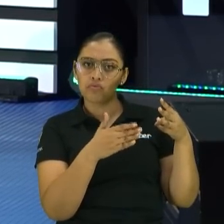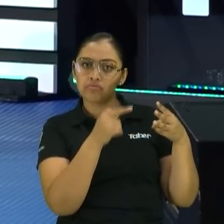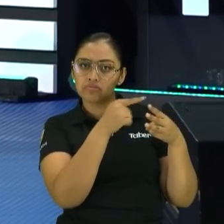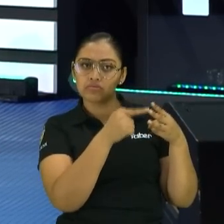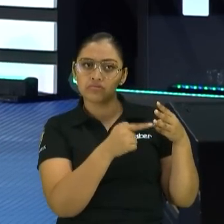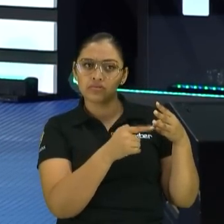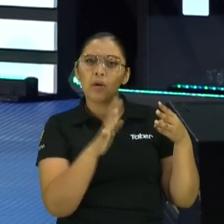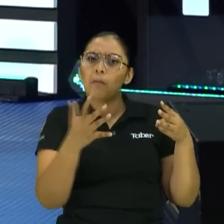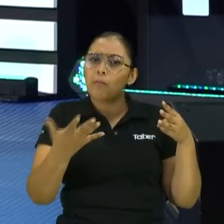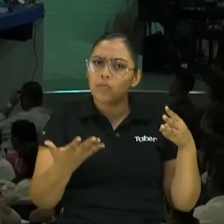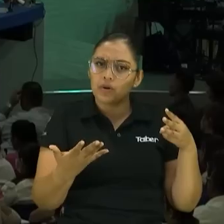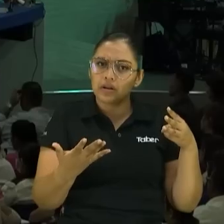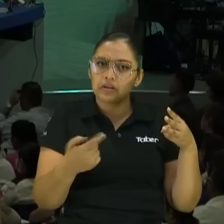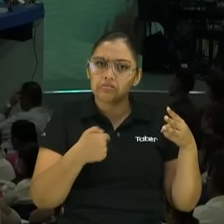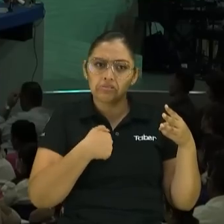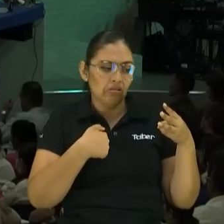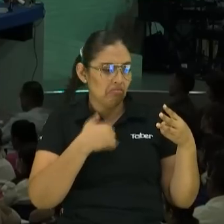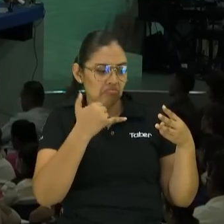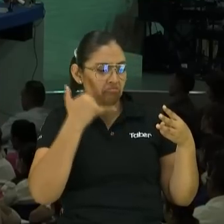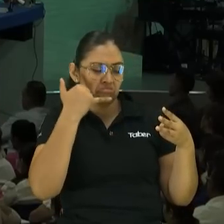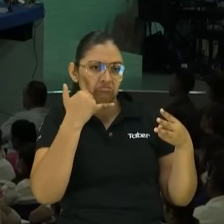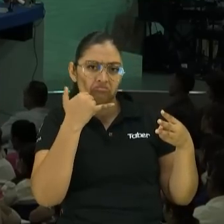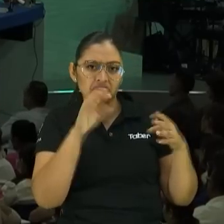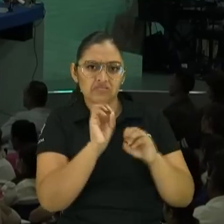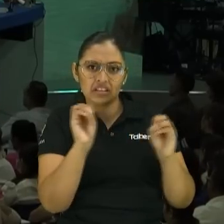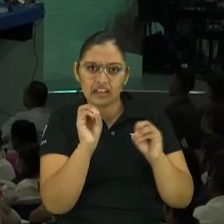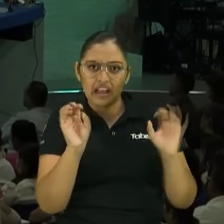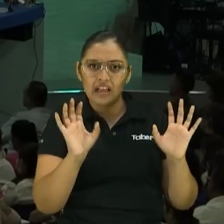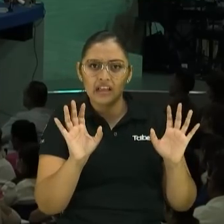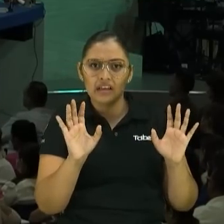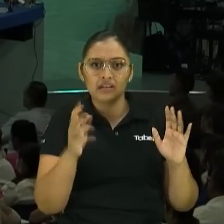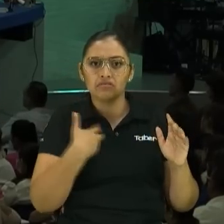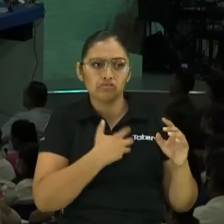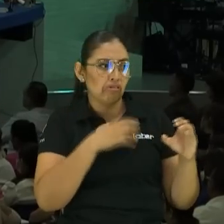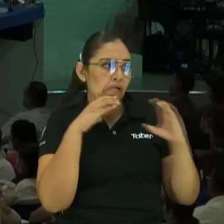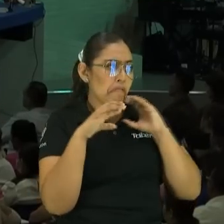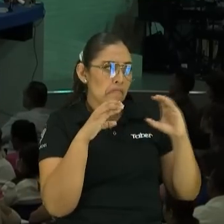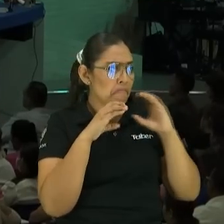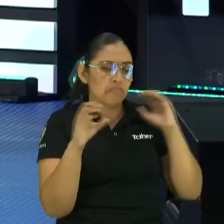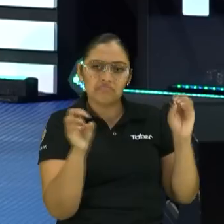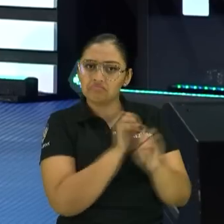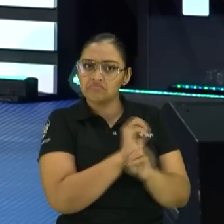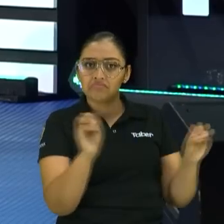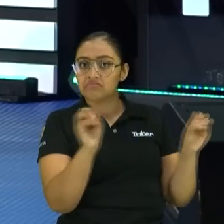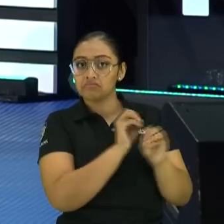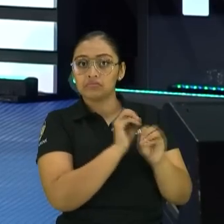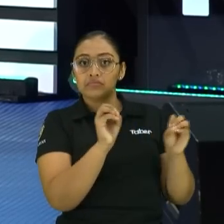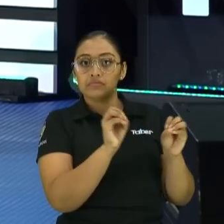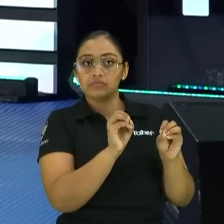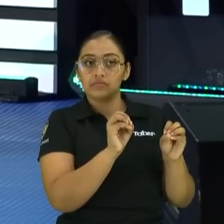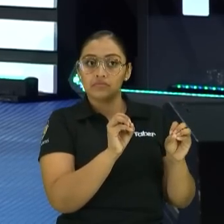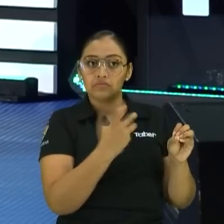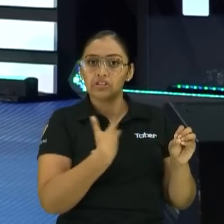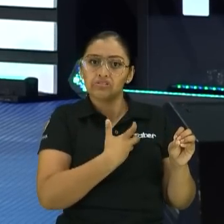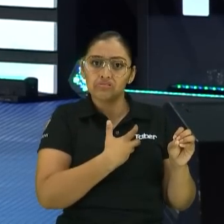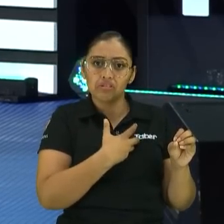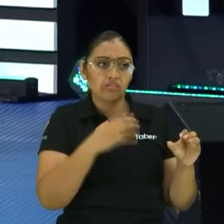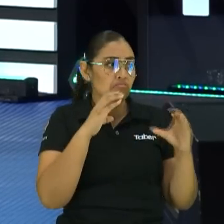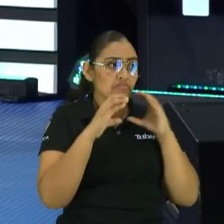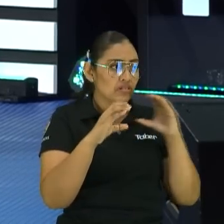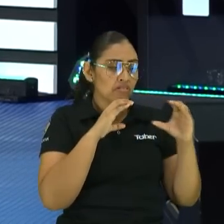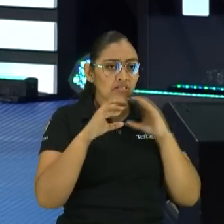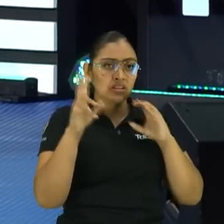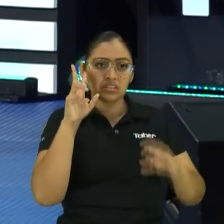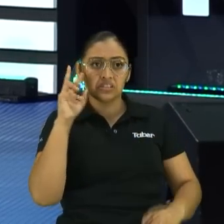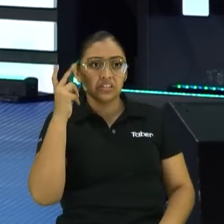Y por qué Porque ya no hablamos porque no nos comunicamos y cuando no nos comunicamos el mensaje